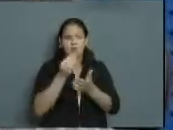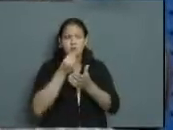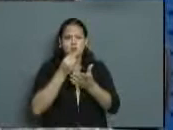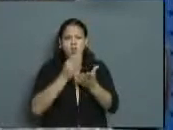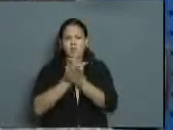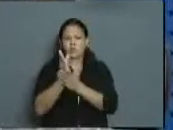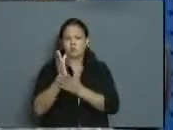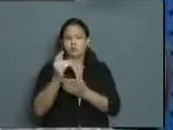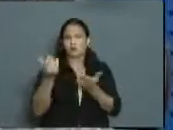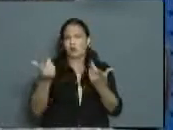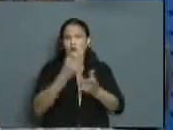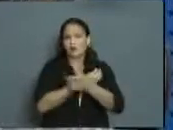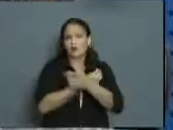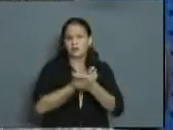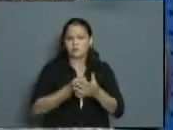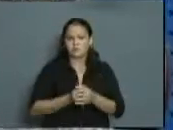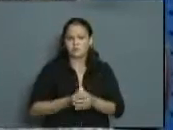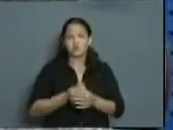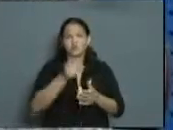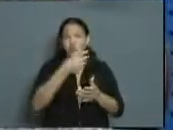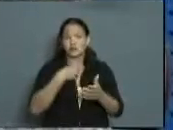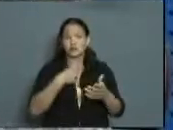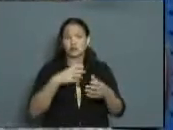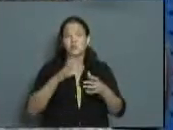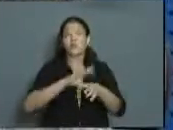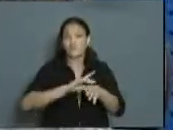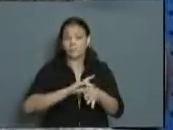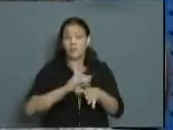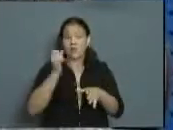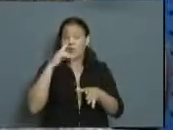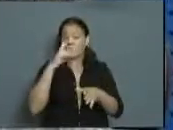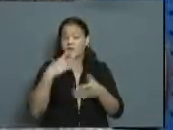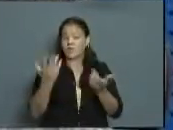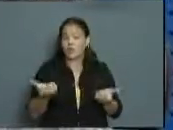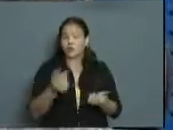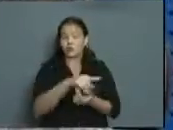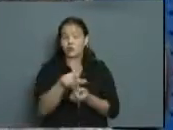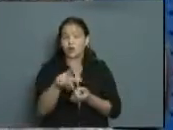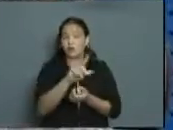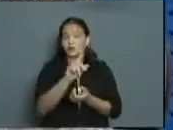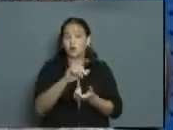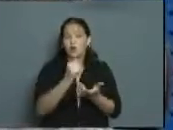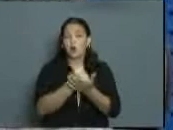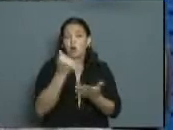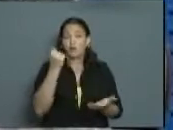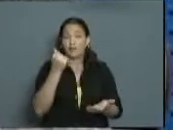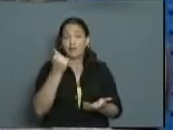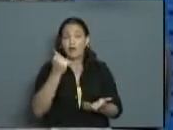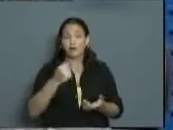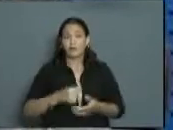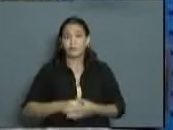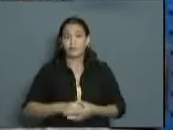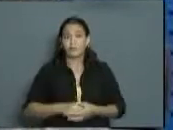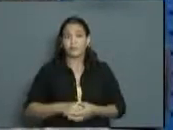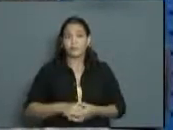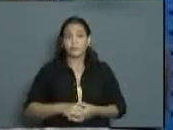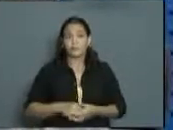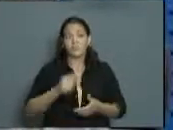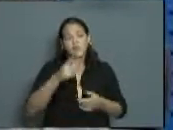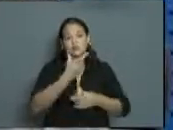con la vacunación. Si usted tuvo la enfermedad y al final usted no se la pudimos confirmar, esa